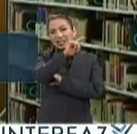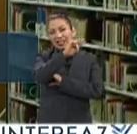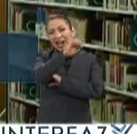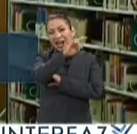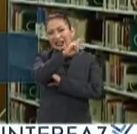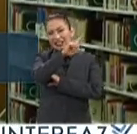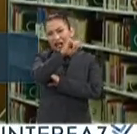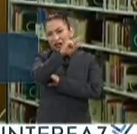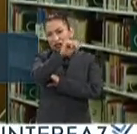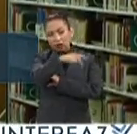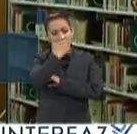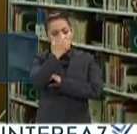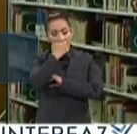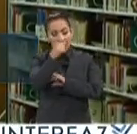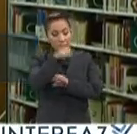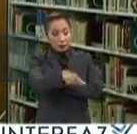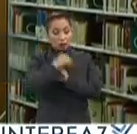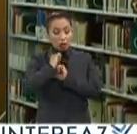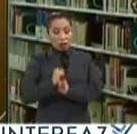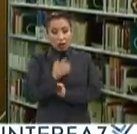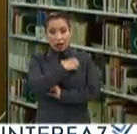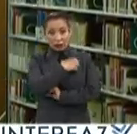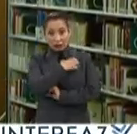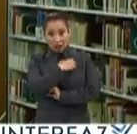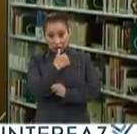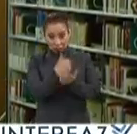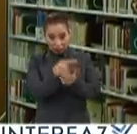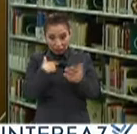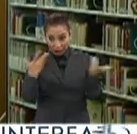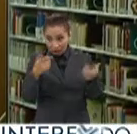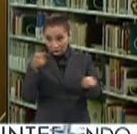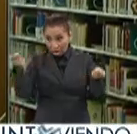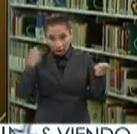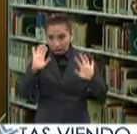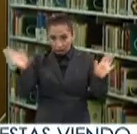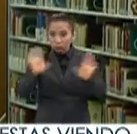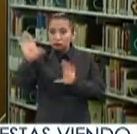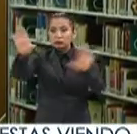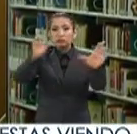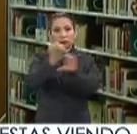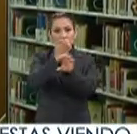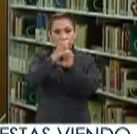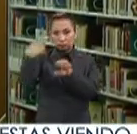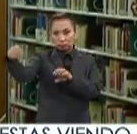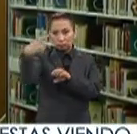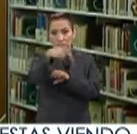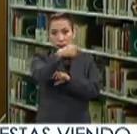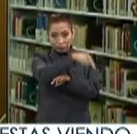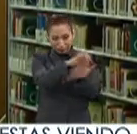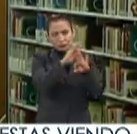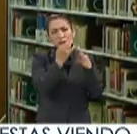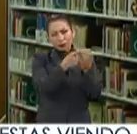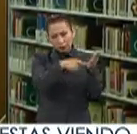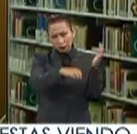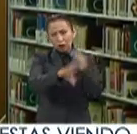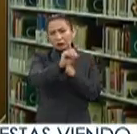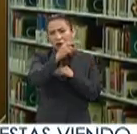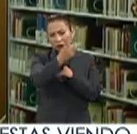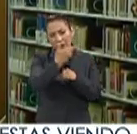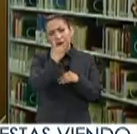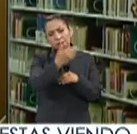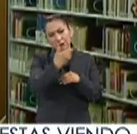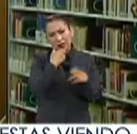fue descentralizar las escuelas y fue un proceso de cambio de la forma en cómo se